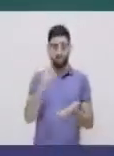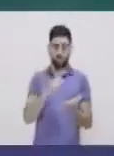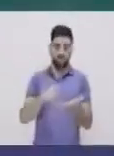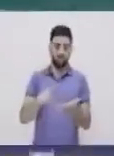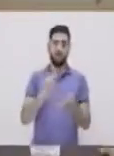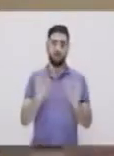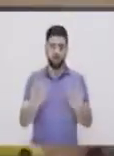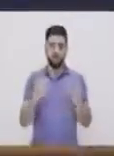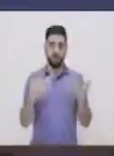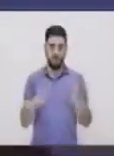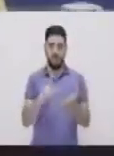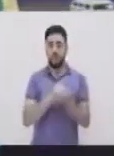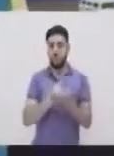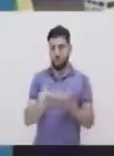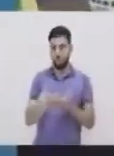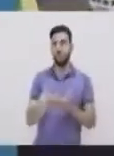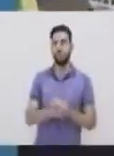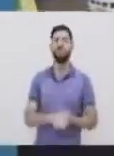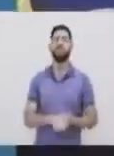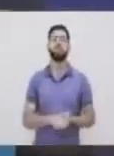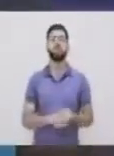nuestras monedas antes de utilizarlas.